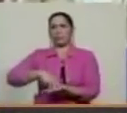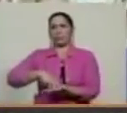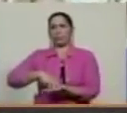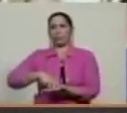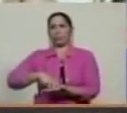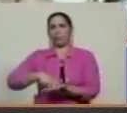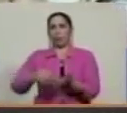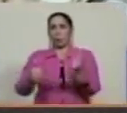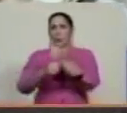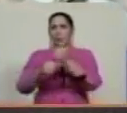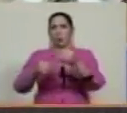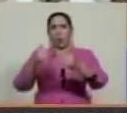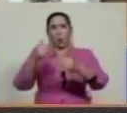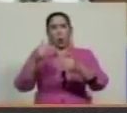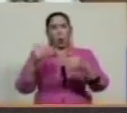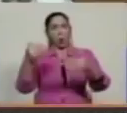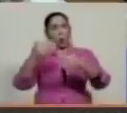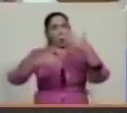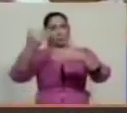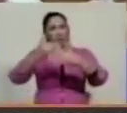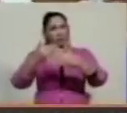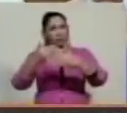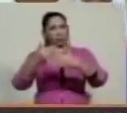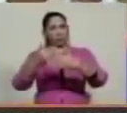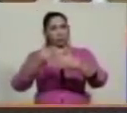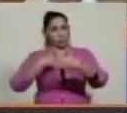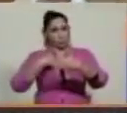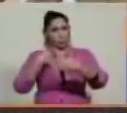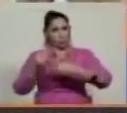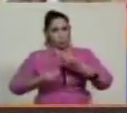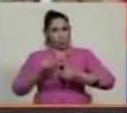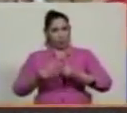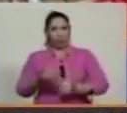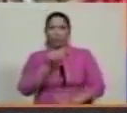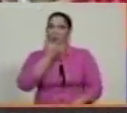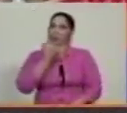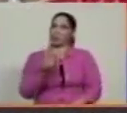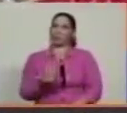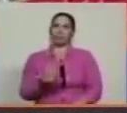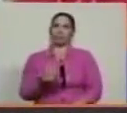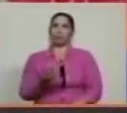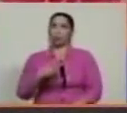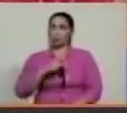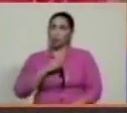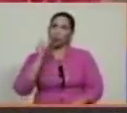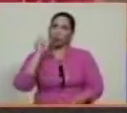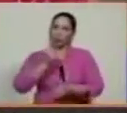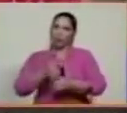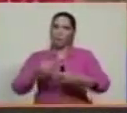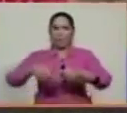Si lo hacemos, caeríamos en un gravísimo error. No va a venir otro a hacerlo por nosotros.